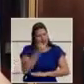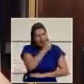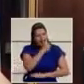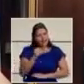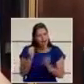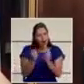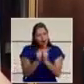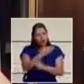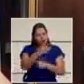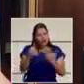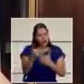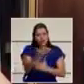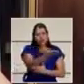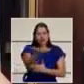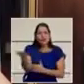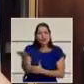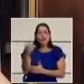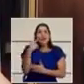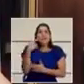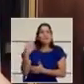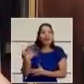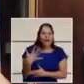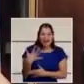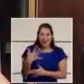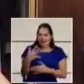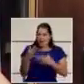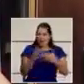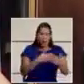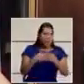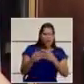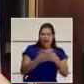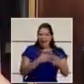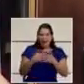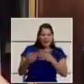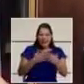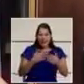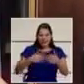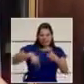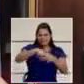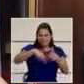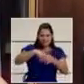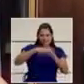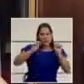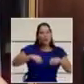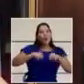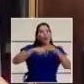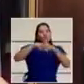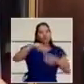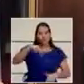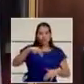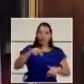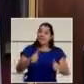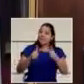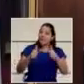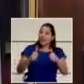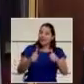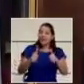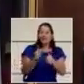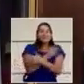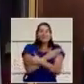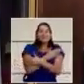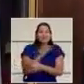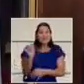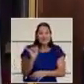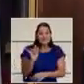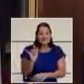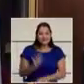con todos vosotros para que tiemble cualquier muro que se nos ponga por delante. Pura vida, os amo.